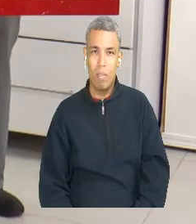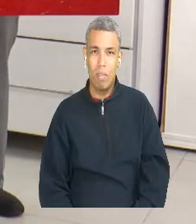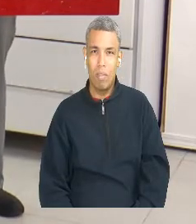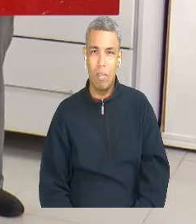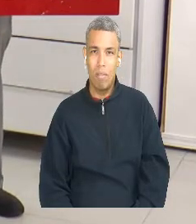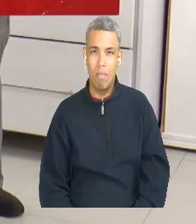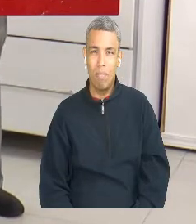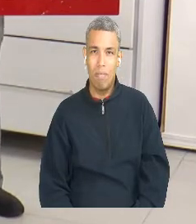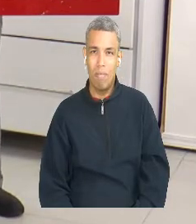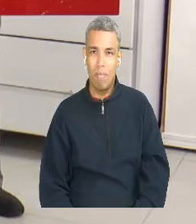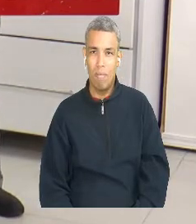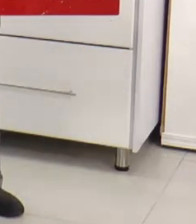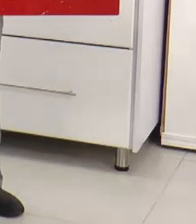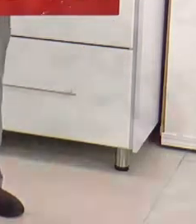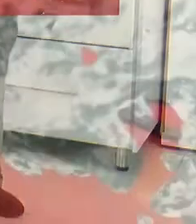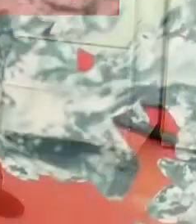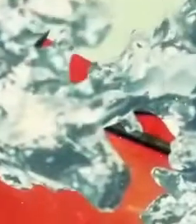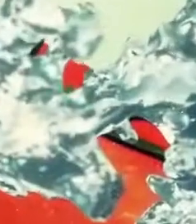de Boca. Comer.